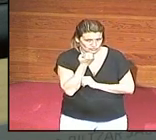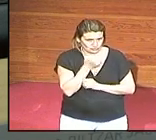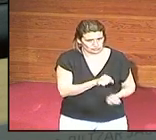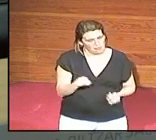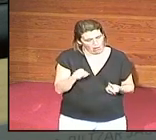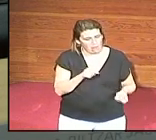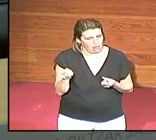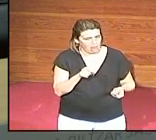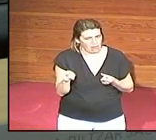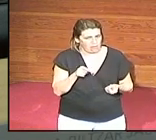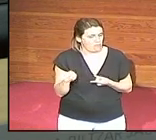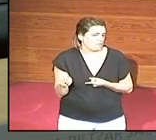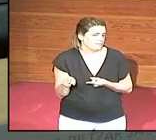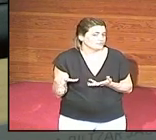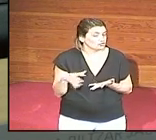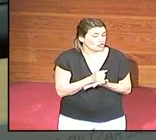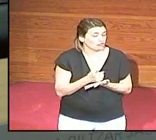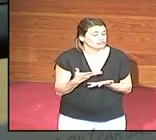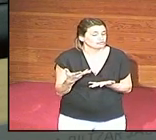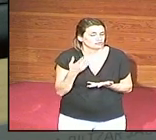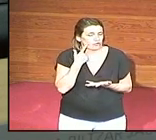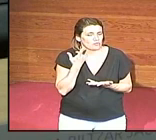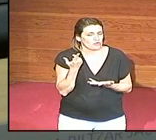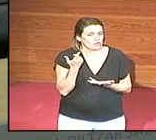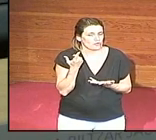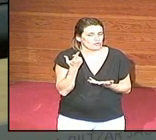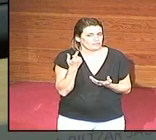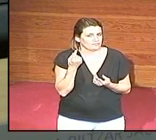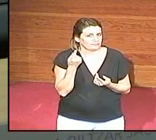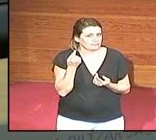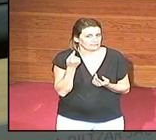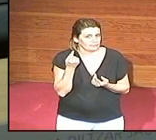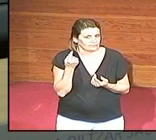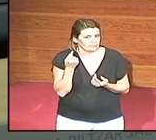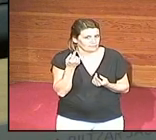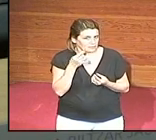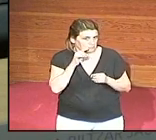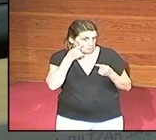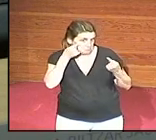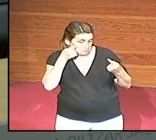todos bastante estiraditos de ojos, no veías mucho blanco,